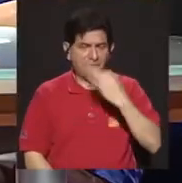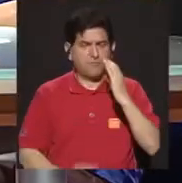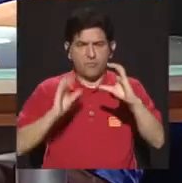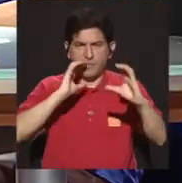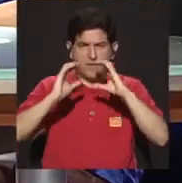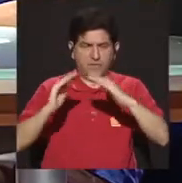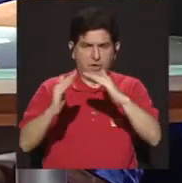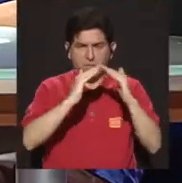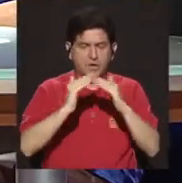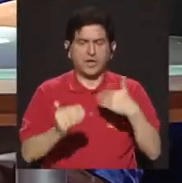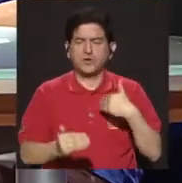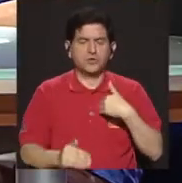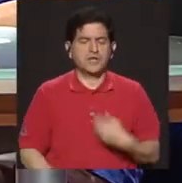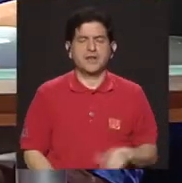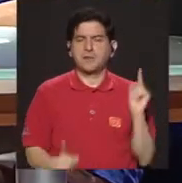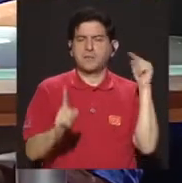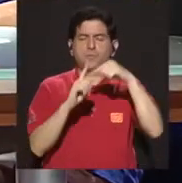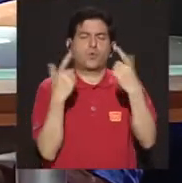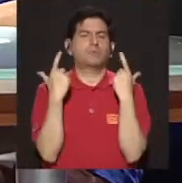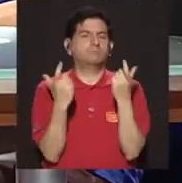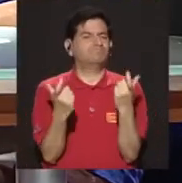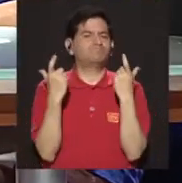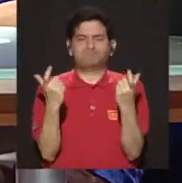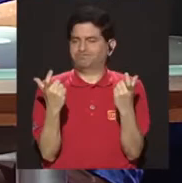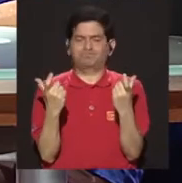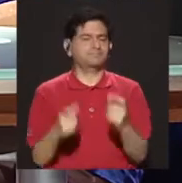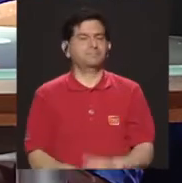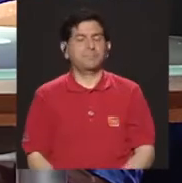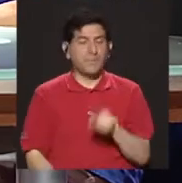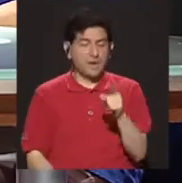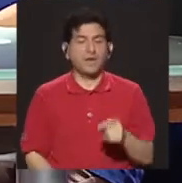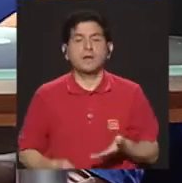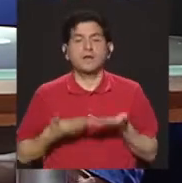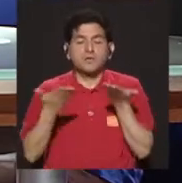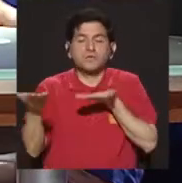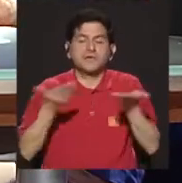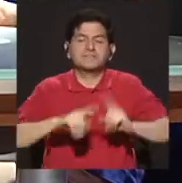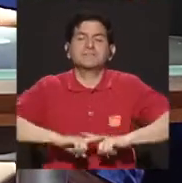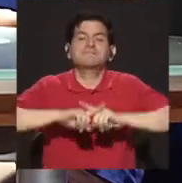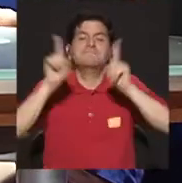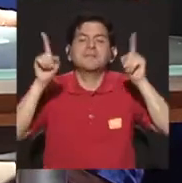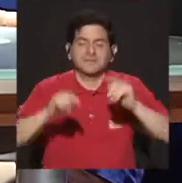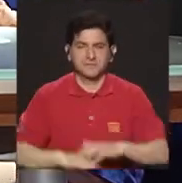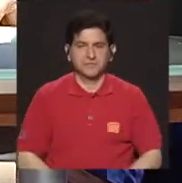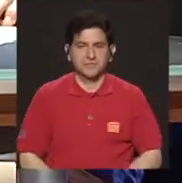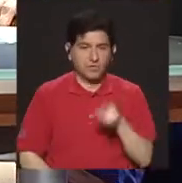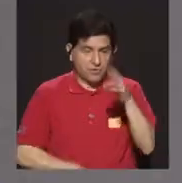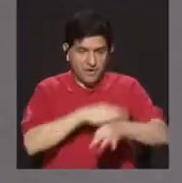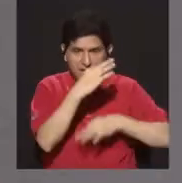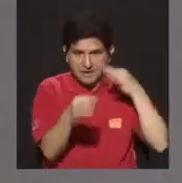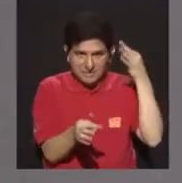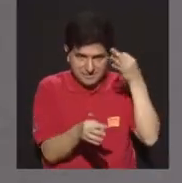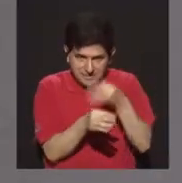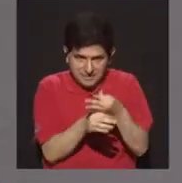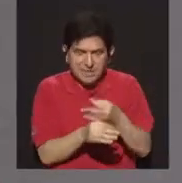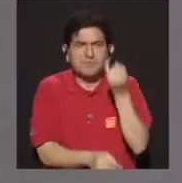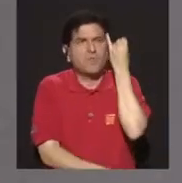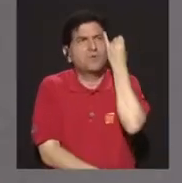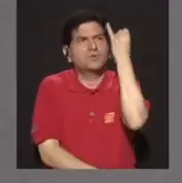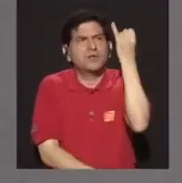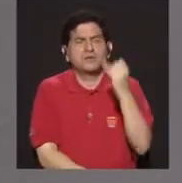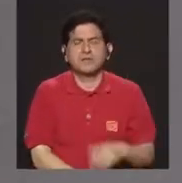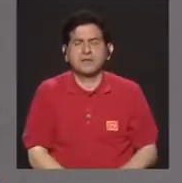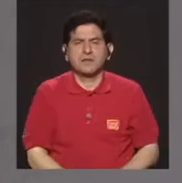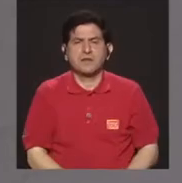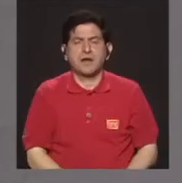comunitarios es que no tienen un fin de lucro sino que están verdad mirando otro tipo de servicios para este tipo de iniciativas se